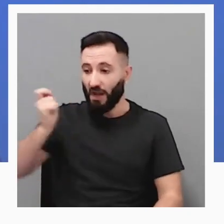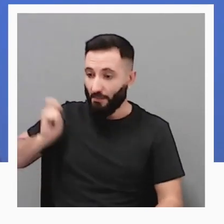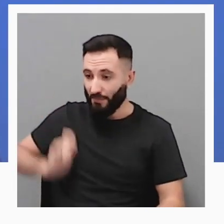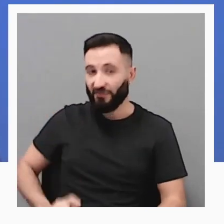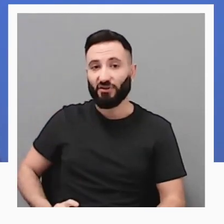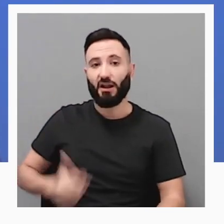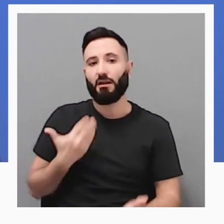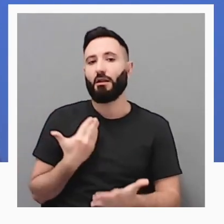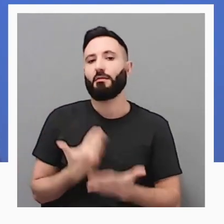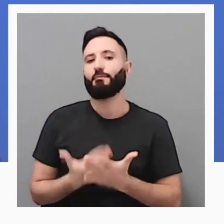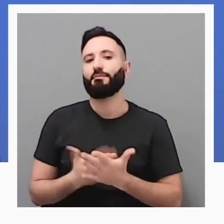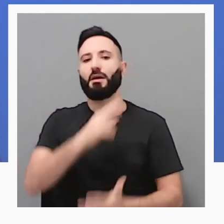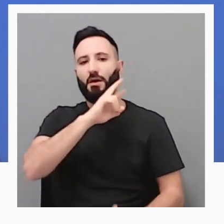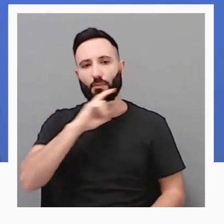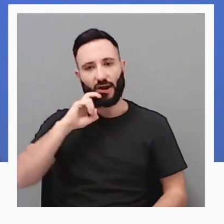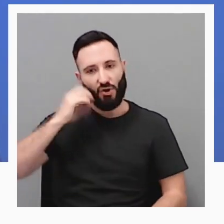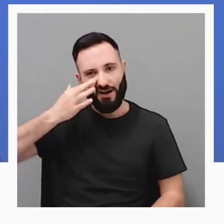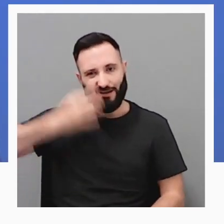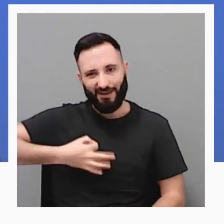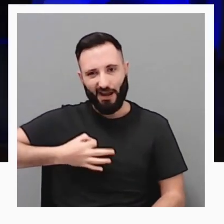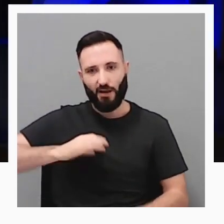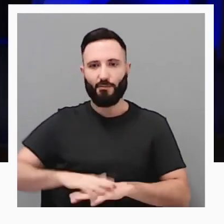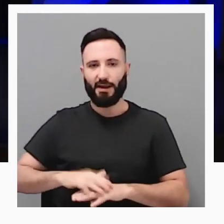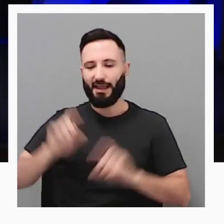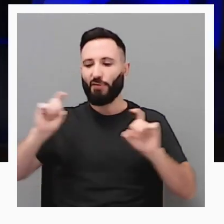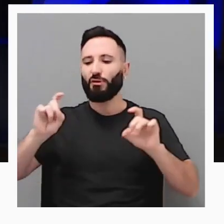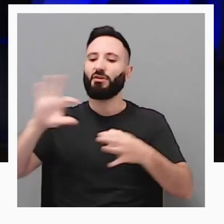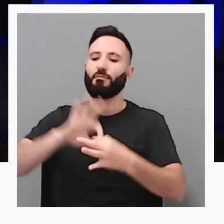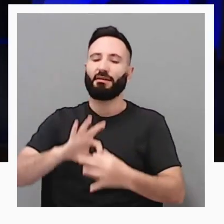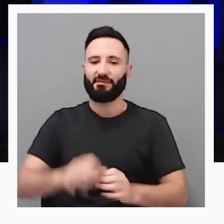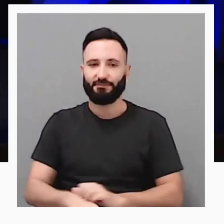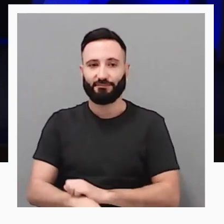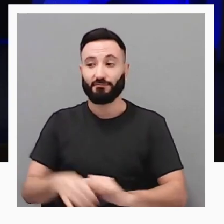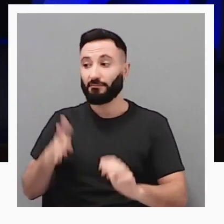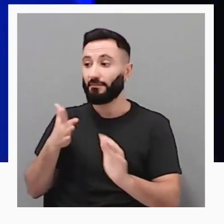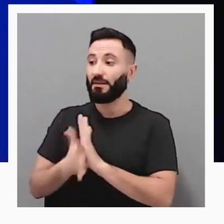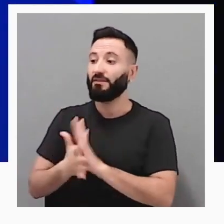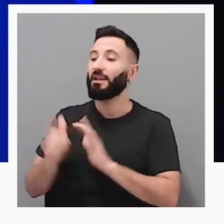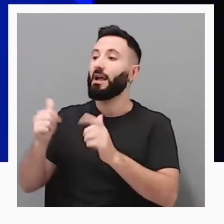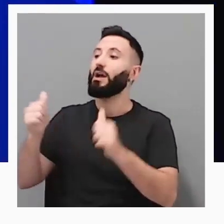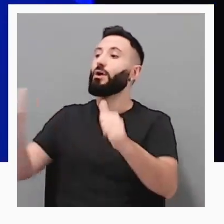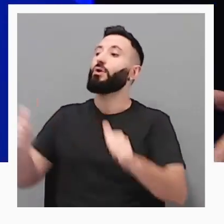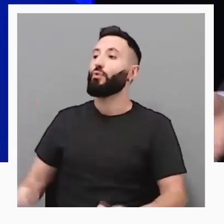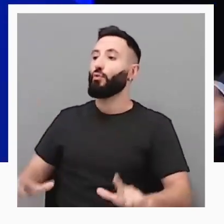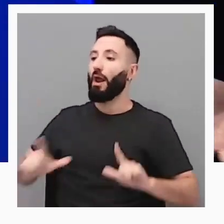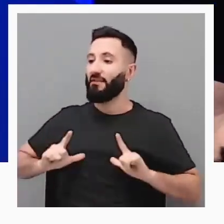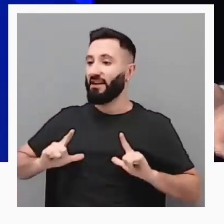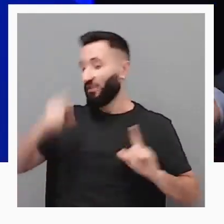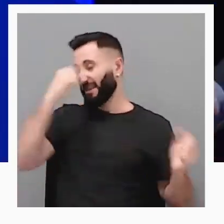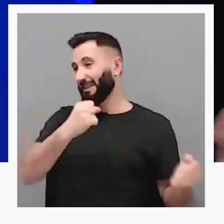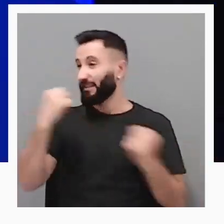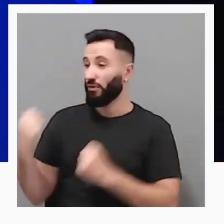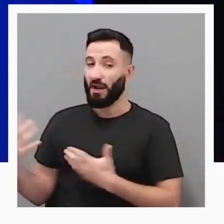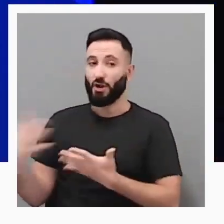pudieran tener el valor que realmente se les da desde la educación. Por tanto, supone una cualificación desde el punto de vista institucional de la